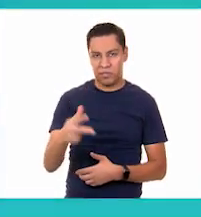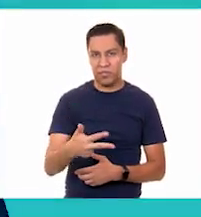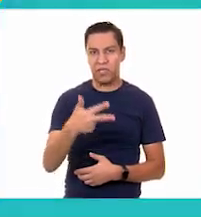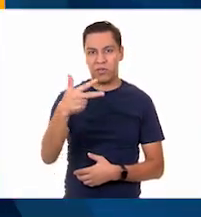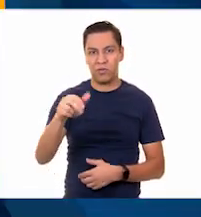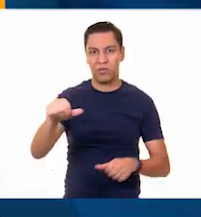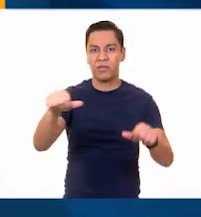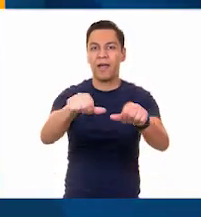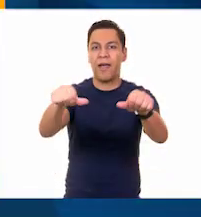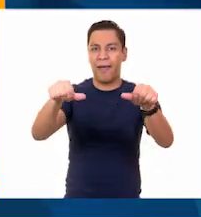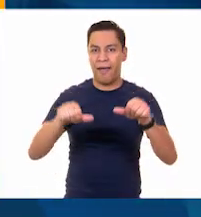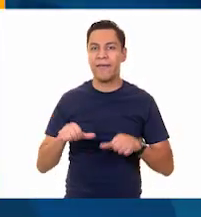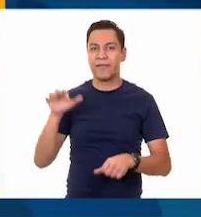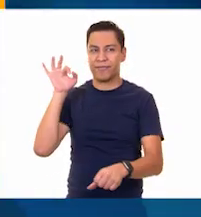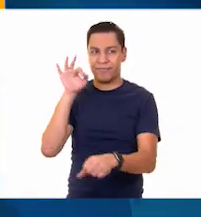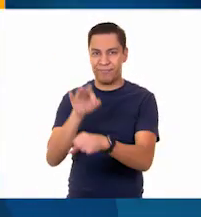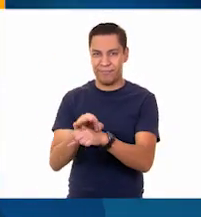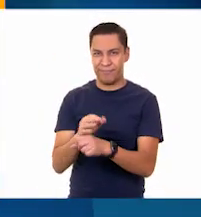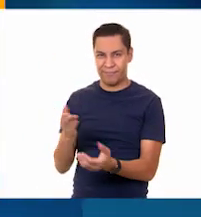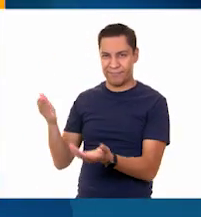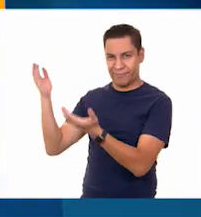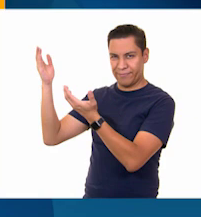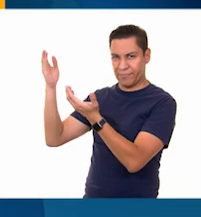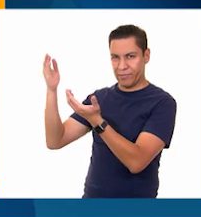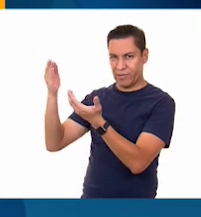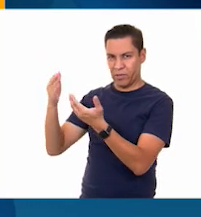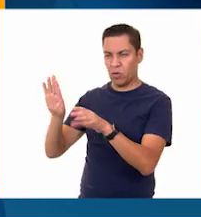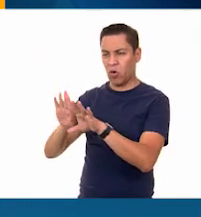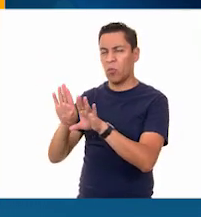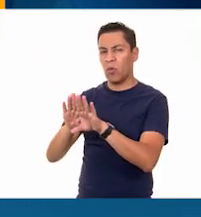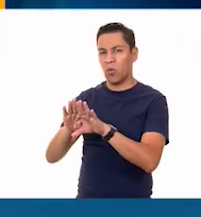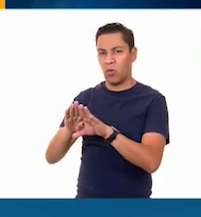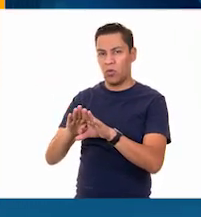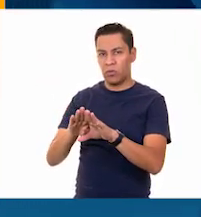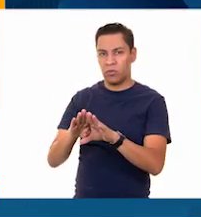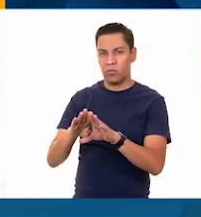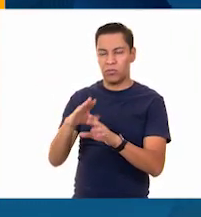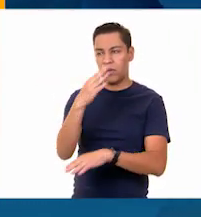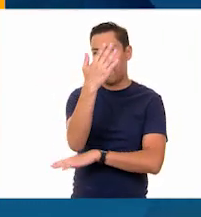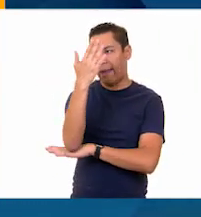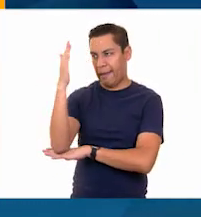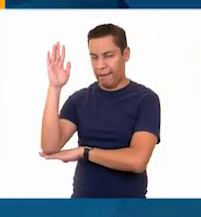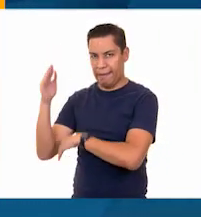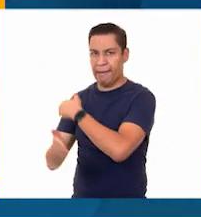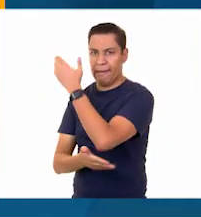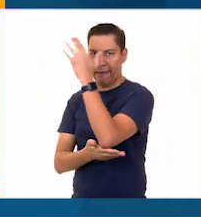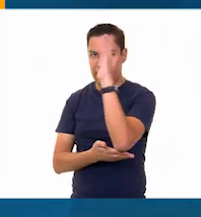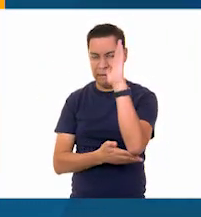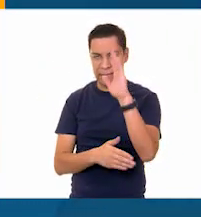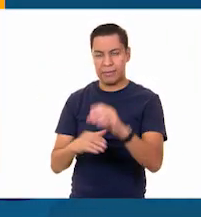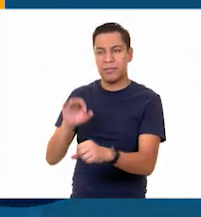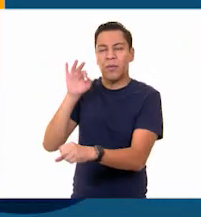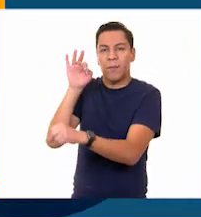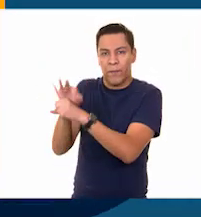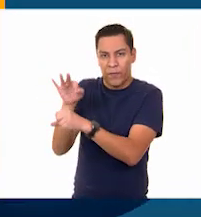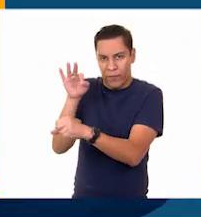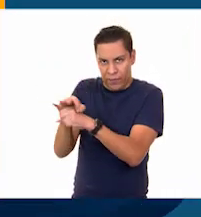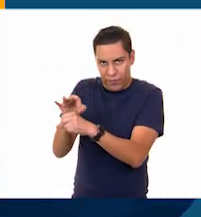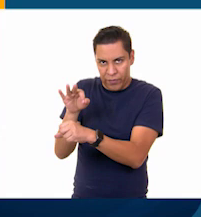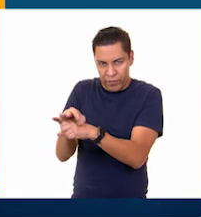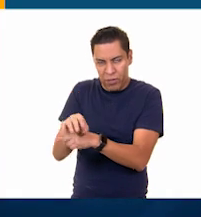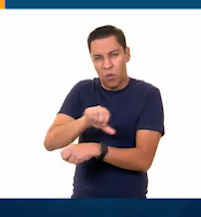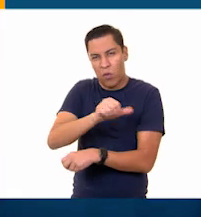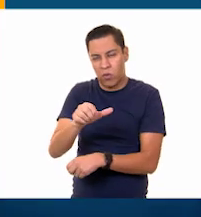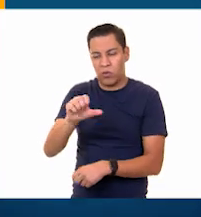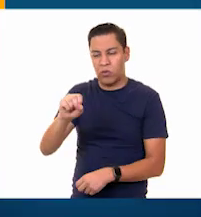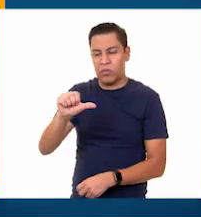protegidas. Estas áreas están divididas en parques nacionales, reservas de la biosfera, áreas de protección de flora y fauna, santuarios,